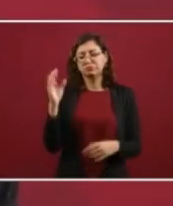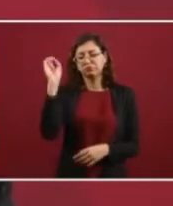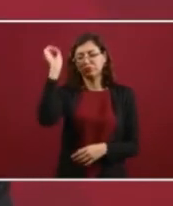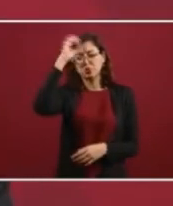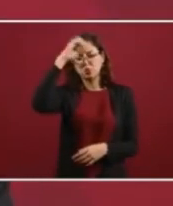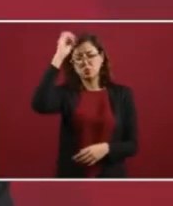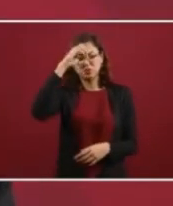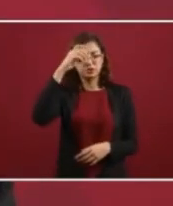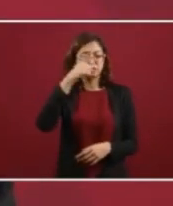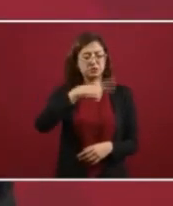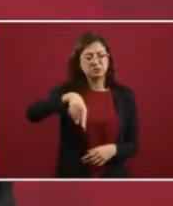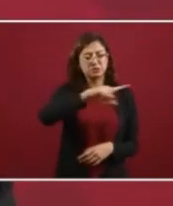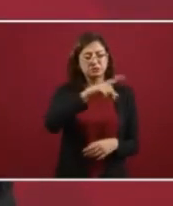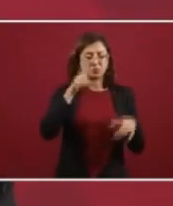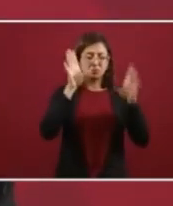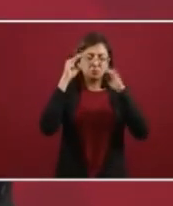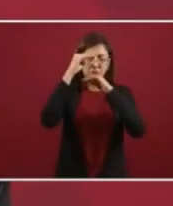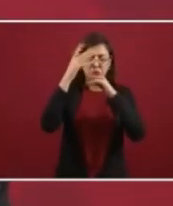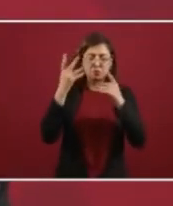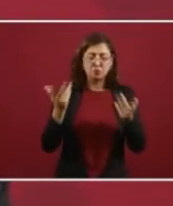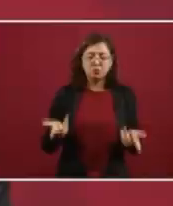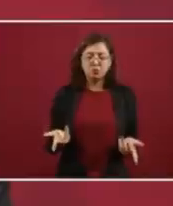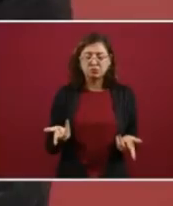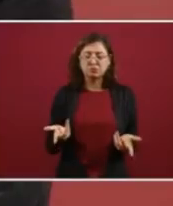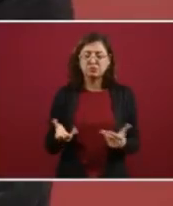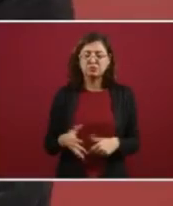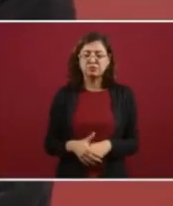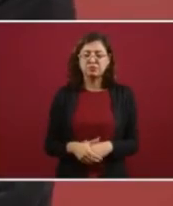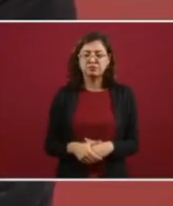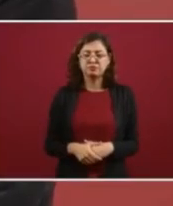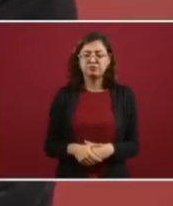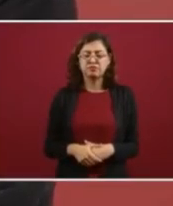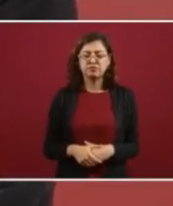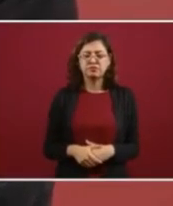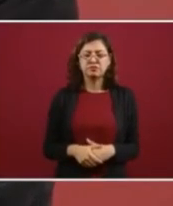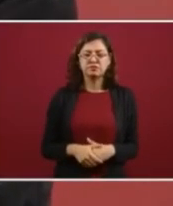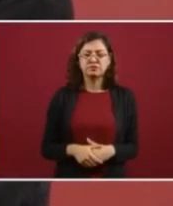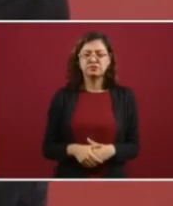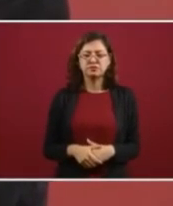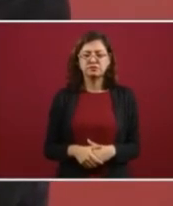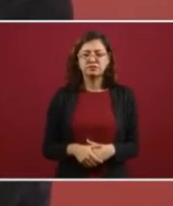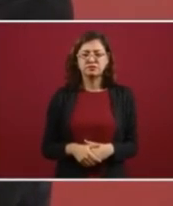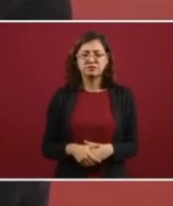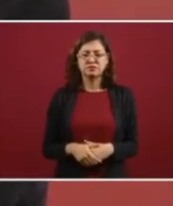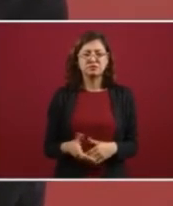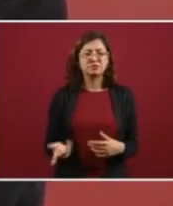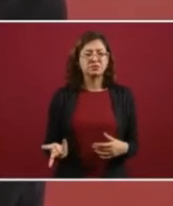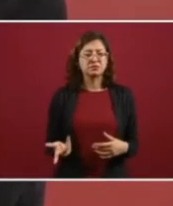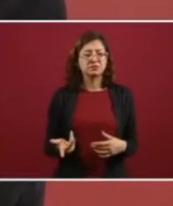en campaña sin embargo sostuvo que todavía apoya el morevi lista aunque sin ceguera diego luna también él